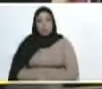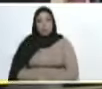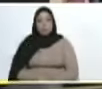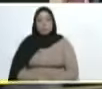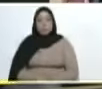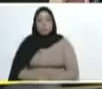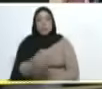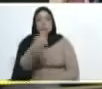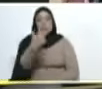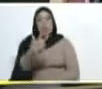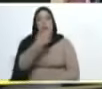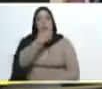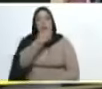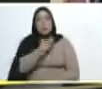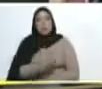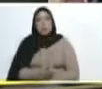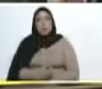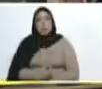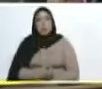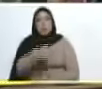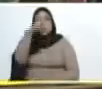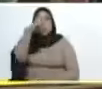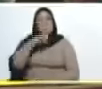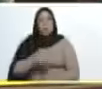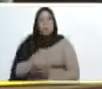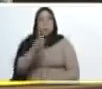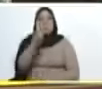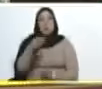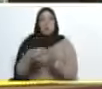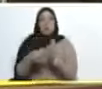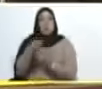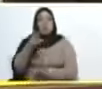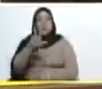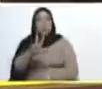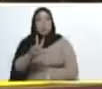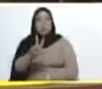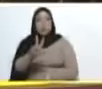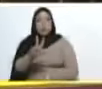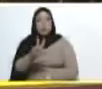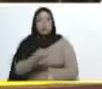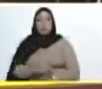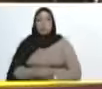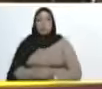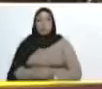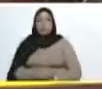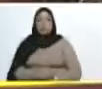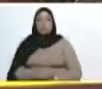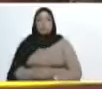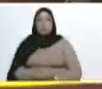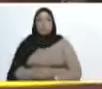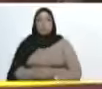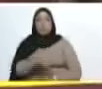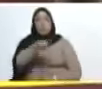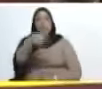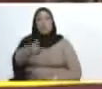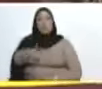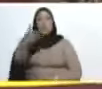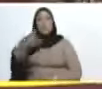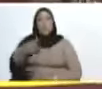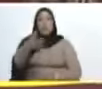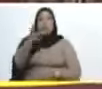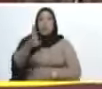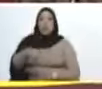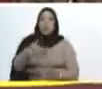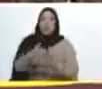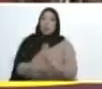El 3 de diciembre del año 2023 ocurrió un hecho sin